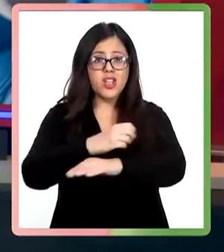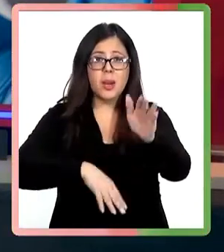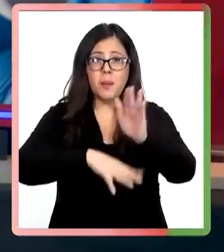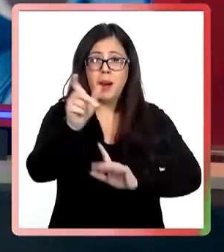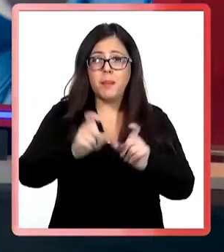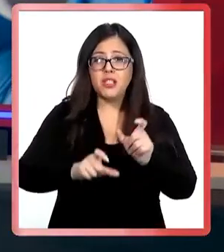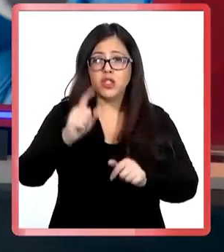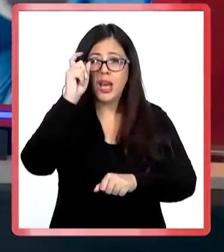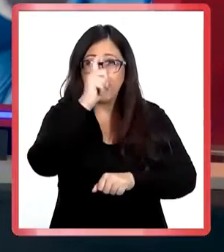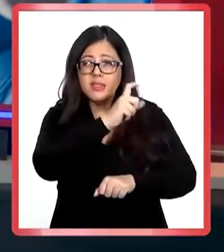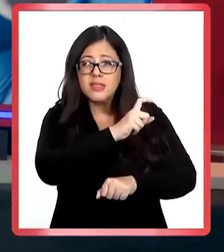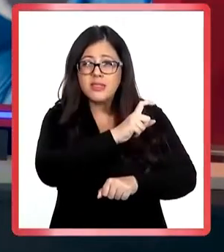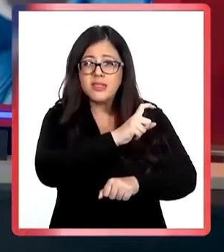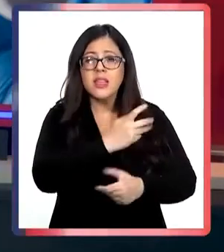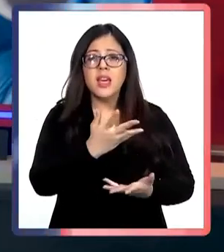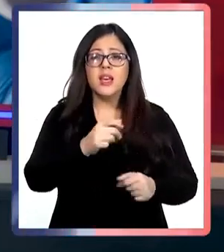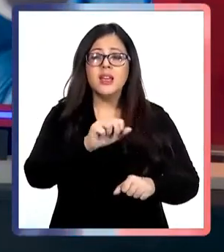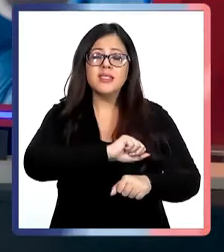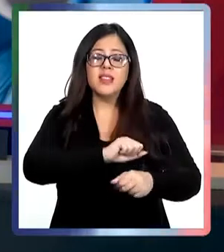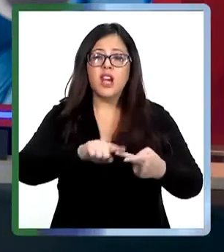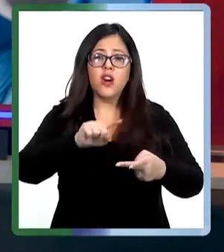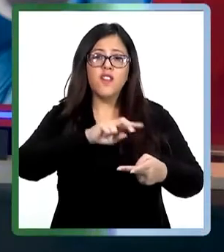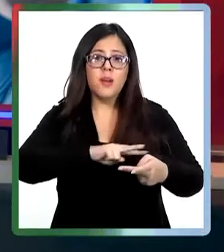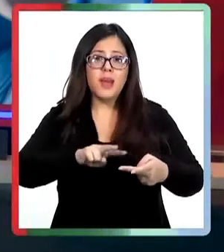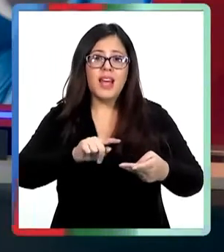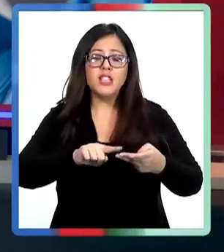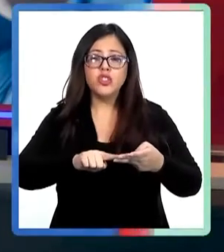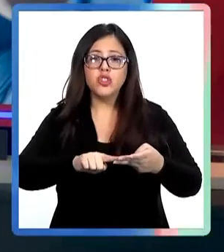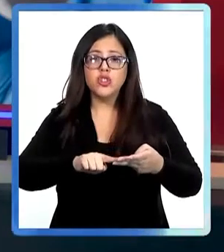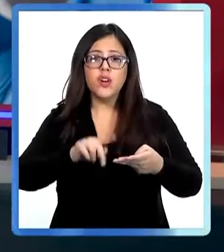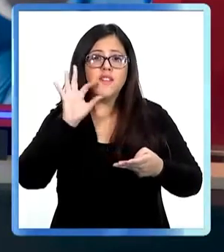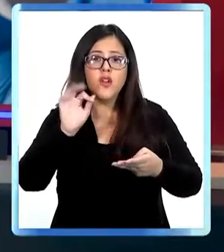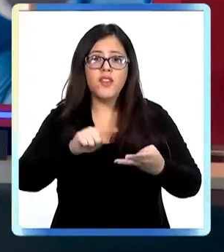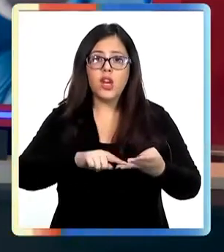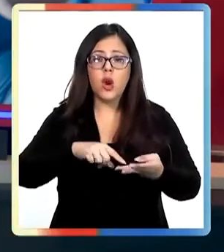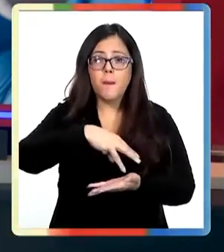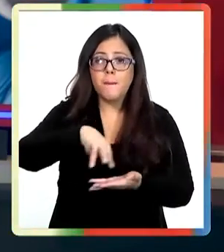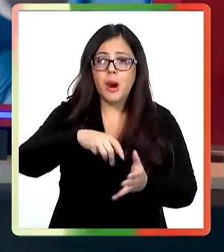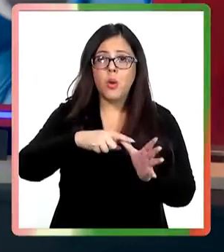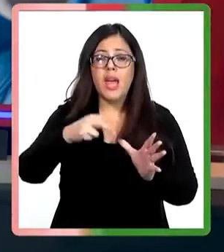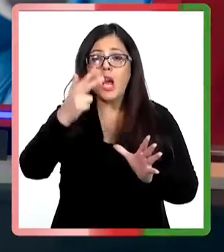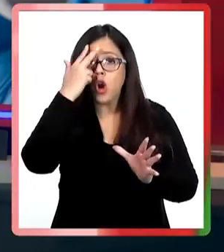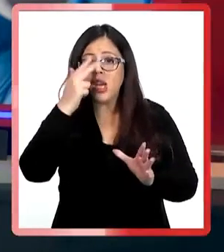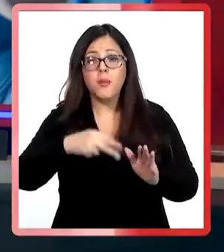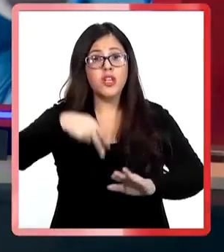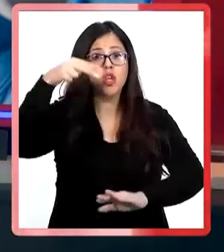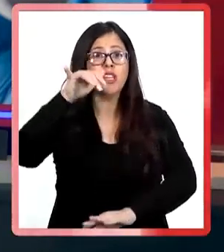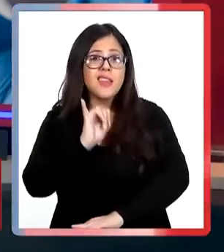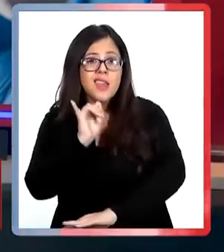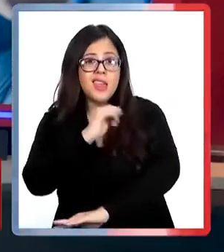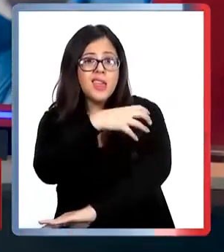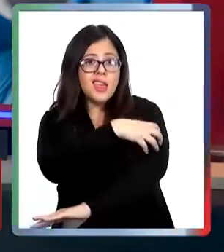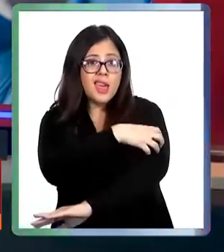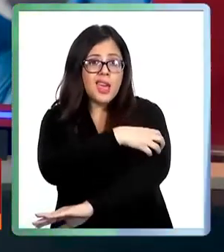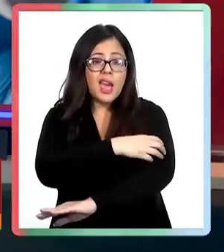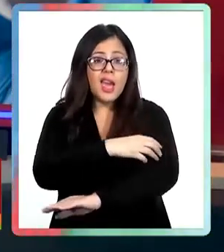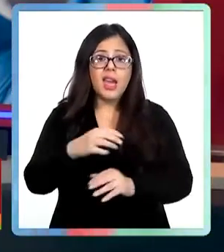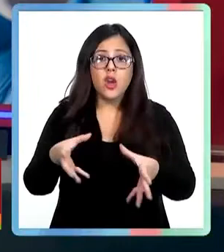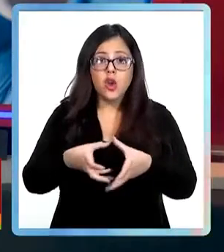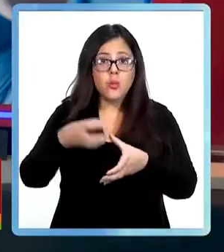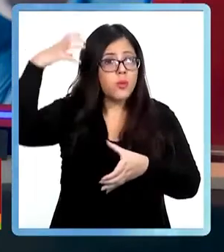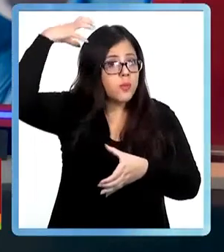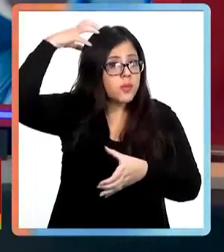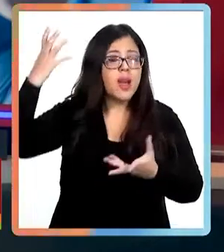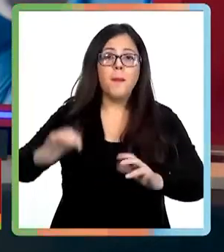casos están registrando son la capital, Valparaíso, Biobío, Maule y Coquimbo. Y en el norte, en Iquique, el obispado decidió que para